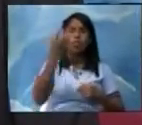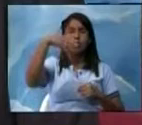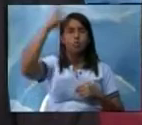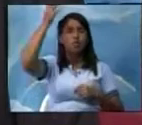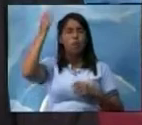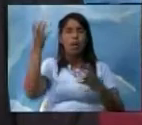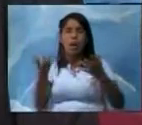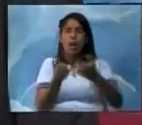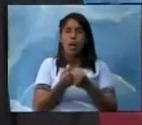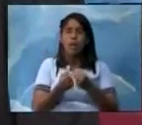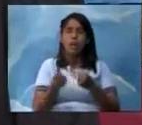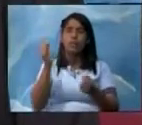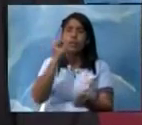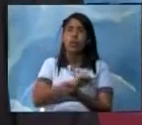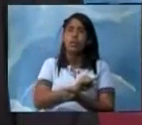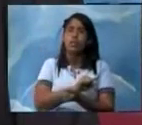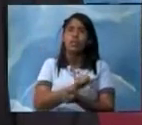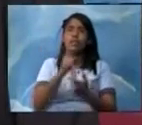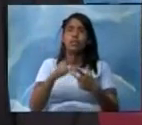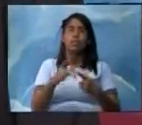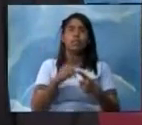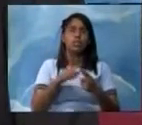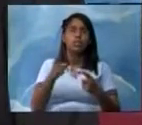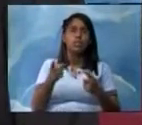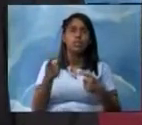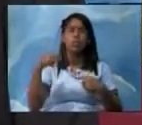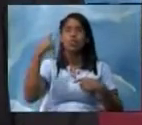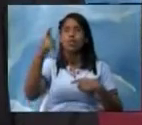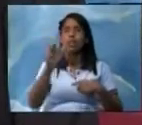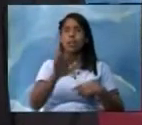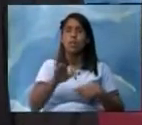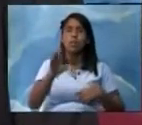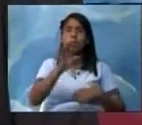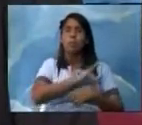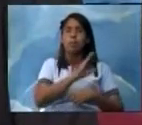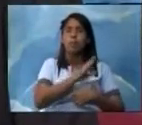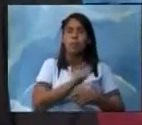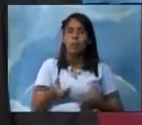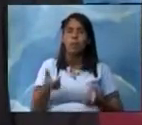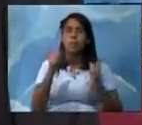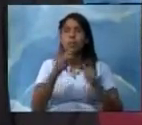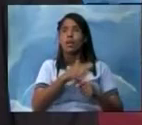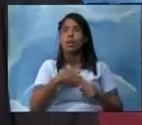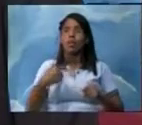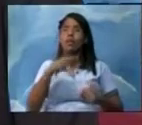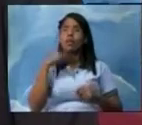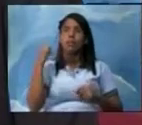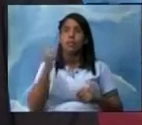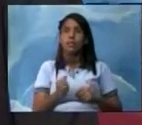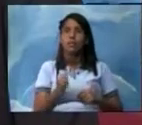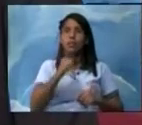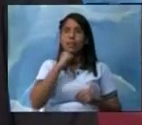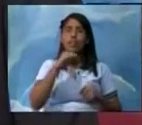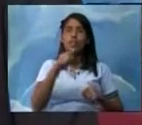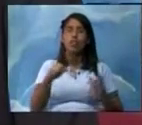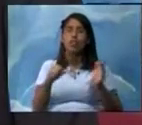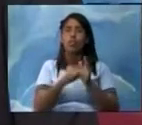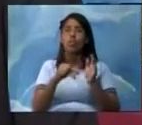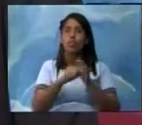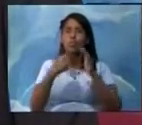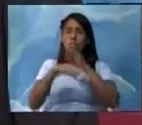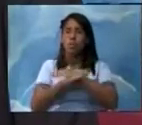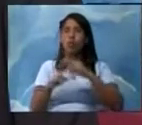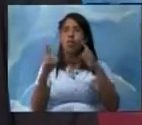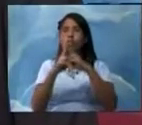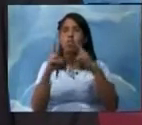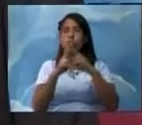los agarren cautivo y entonces de paso cuando están allá también permita que lo quieran matar pero es allí donde ellos van a conocer